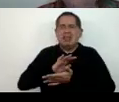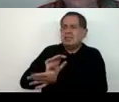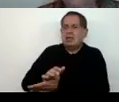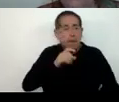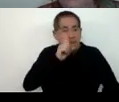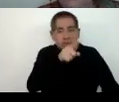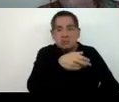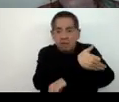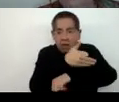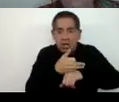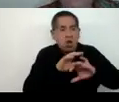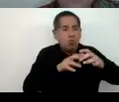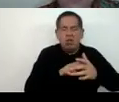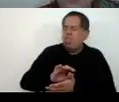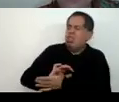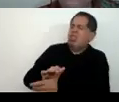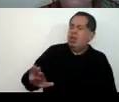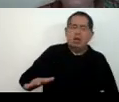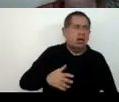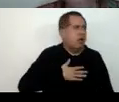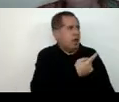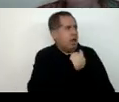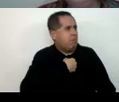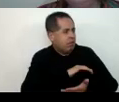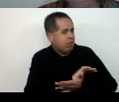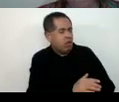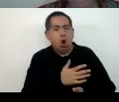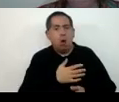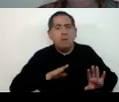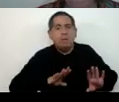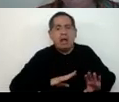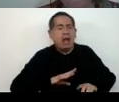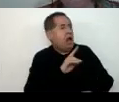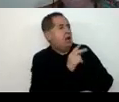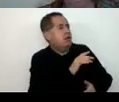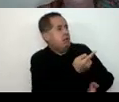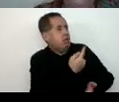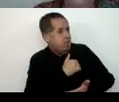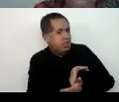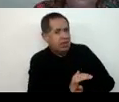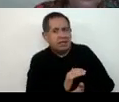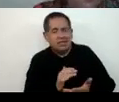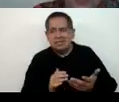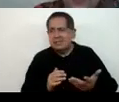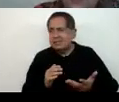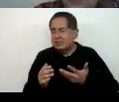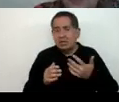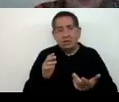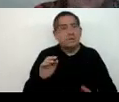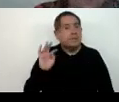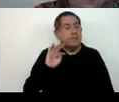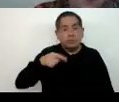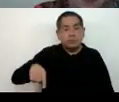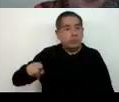o por la comunidad o bien por la pareja, donde también se ha documentado que aparte de que las mujeres